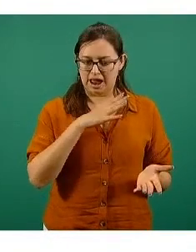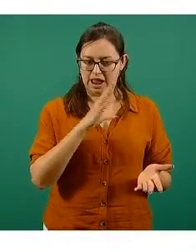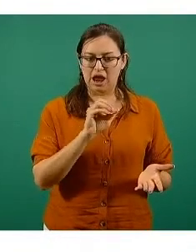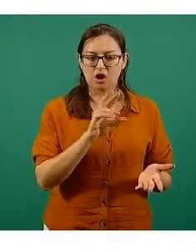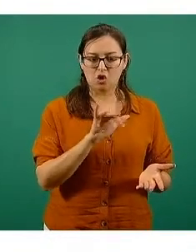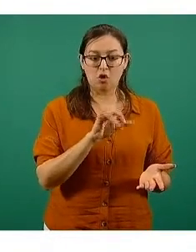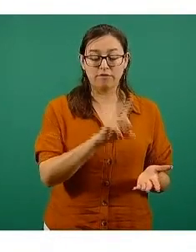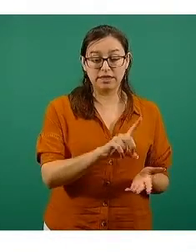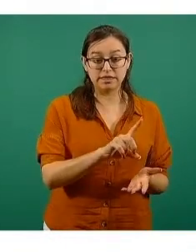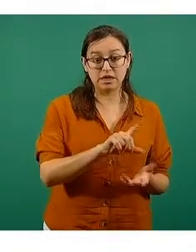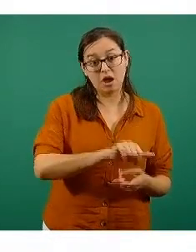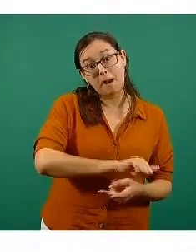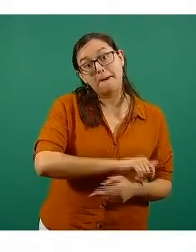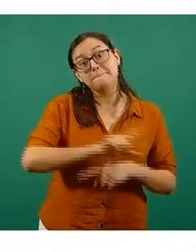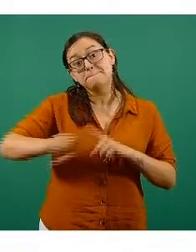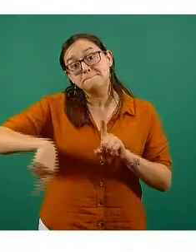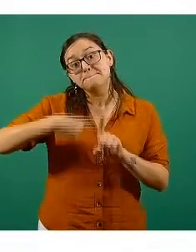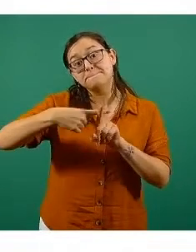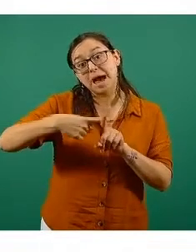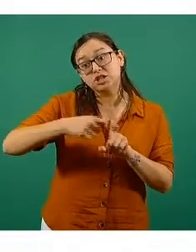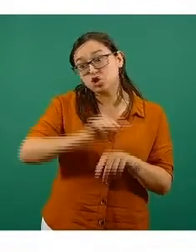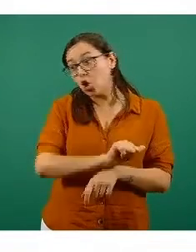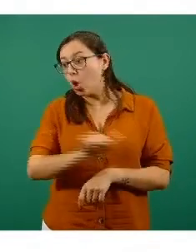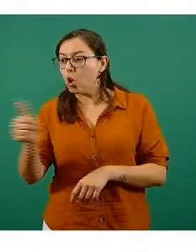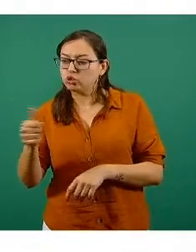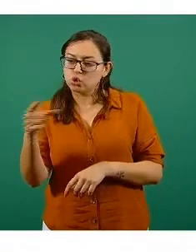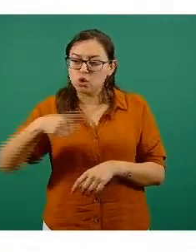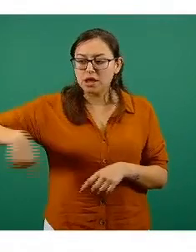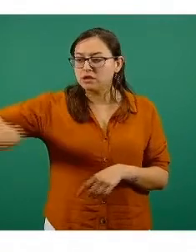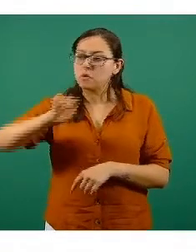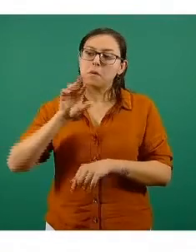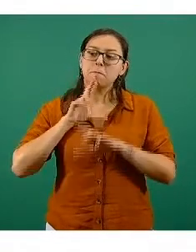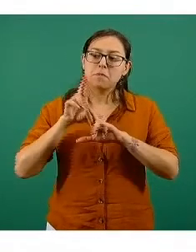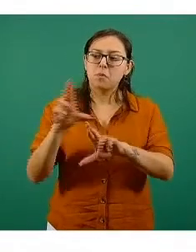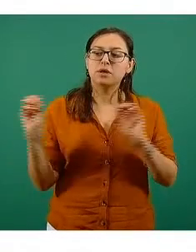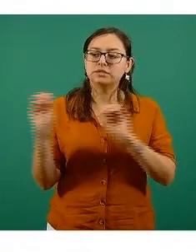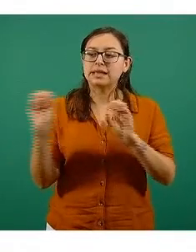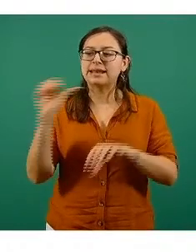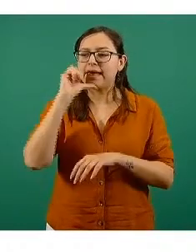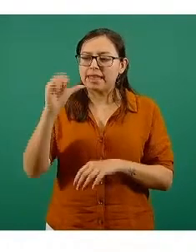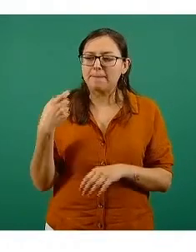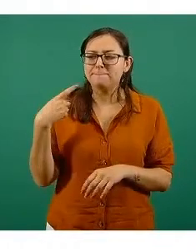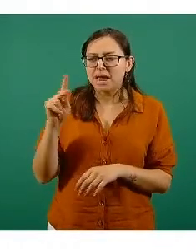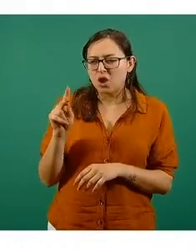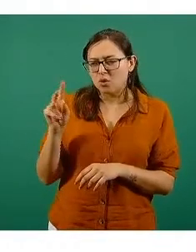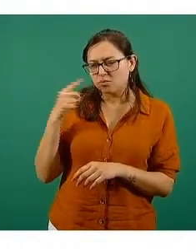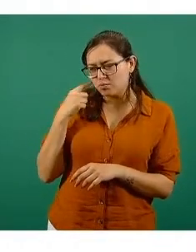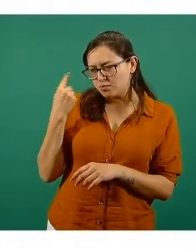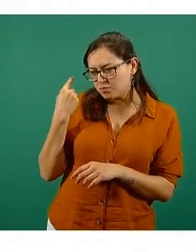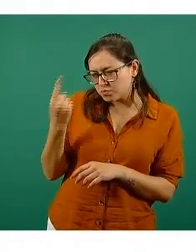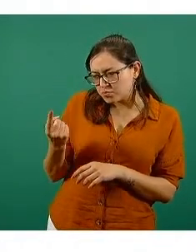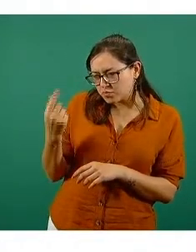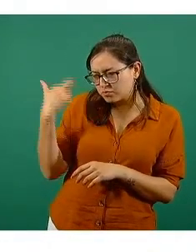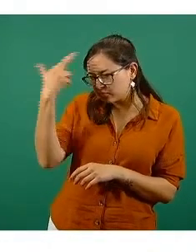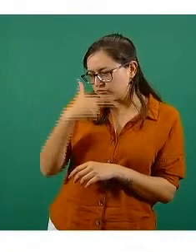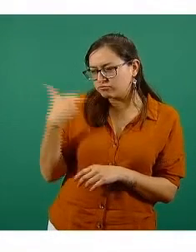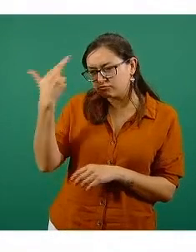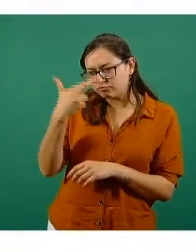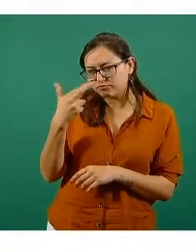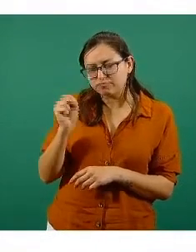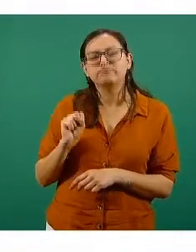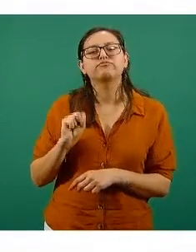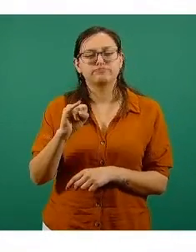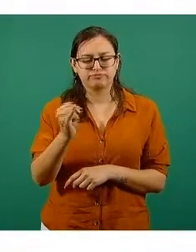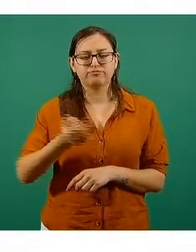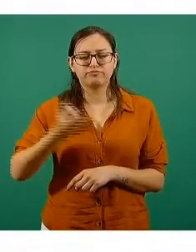clínico sospechoso, pero que por alguna razón no se les tomó muestra o se les tomó muestra y no hubo posibilidad de